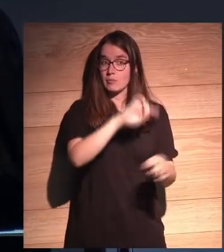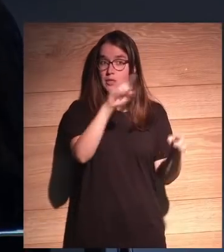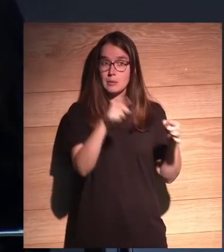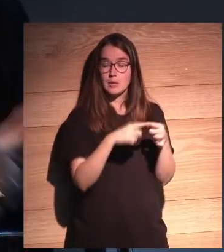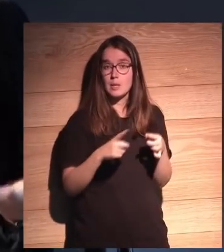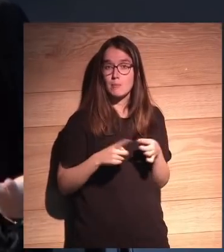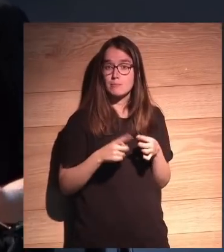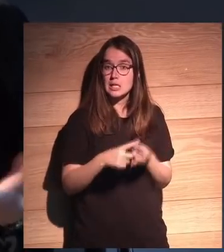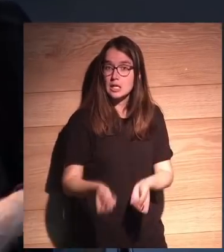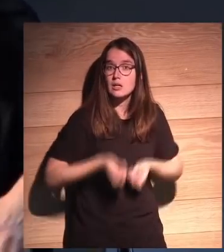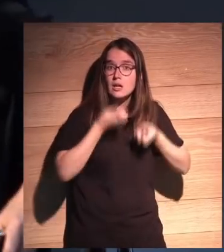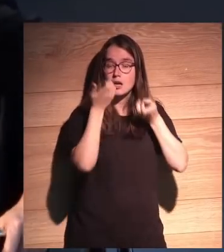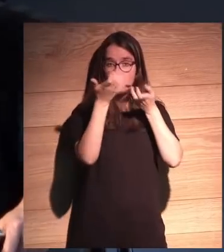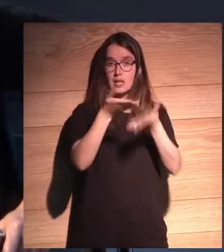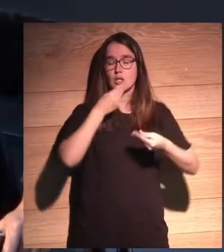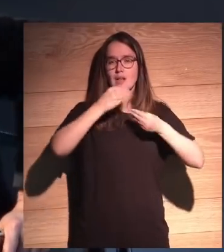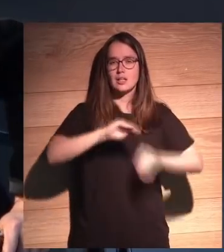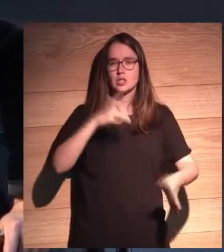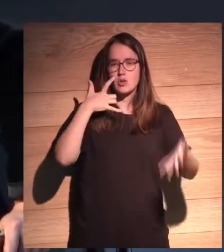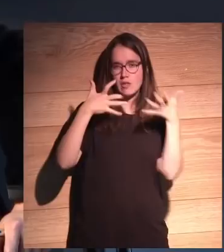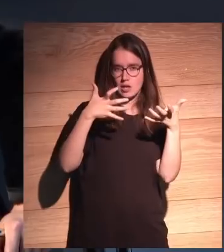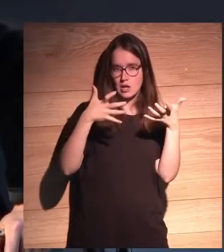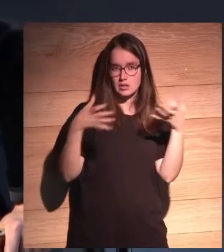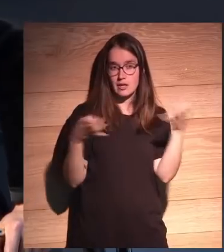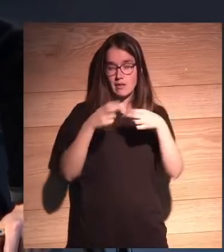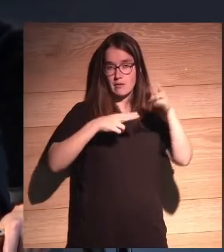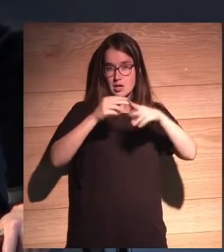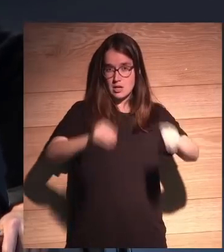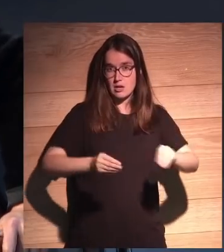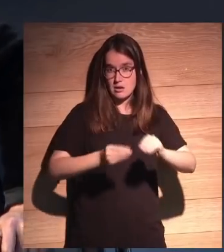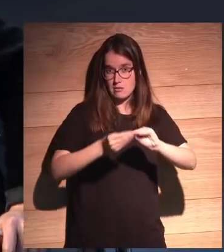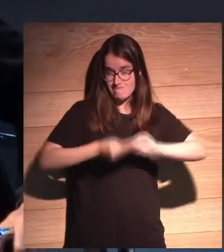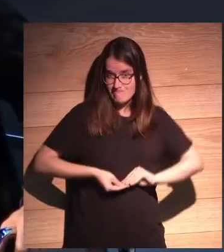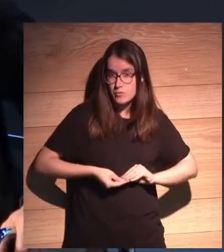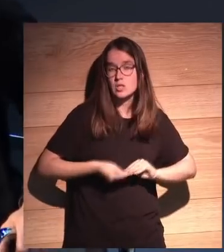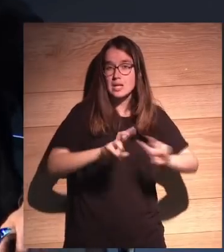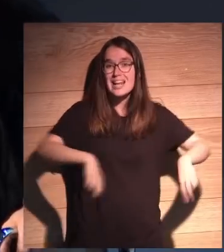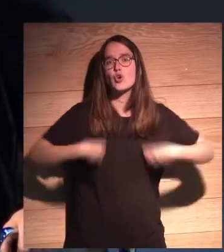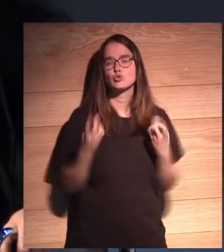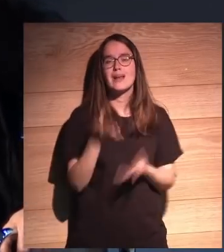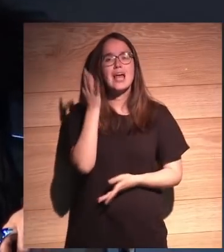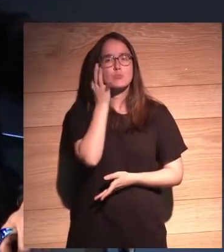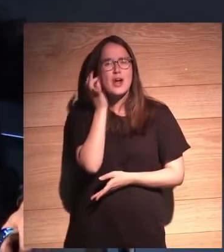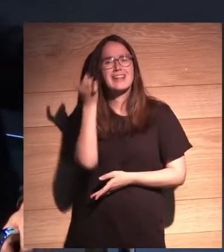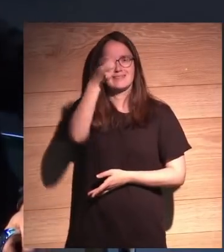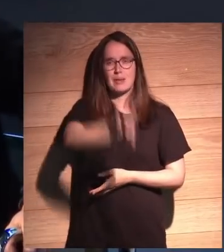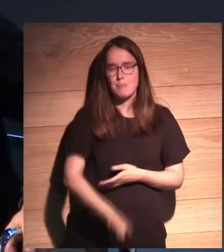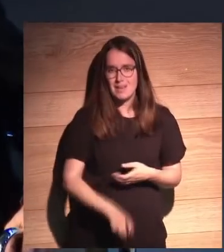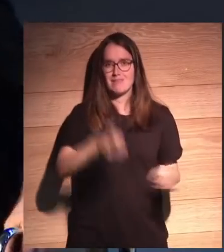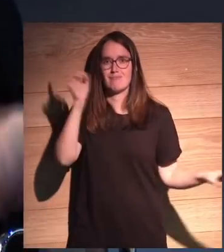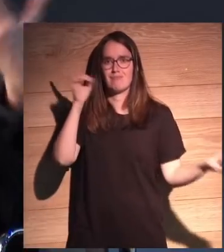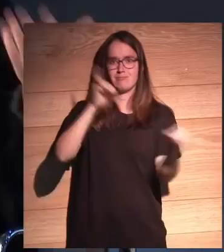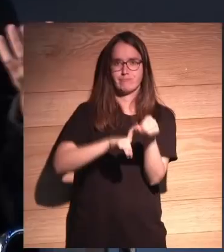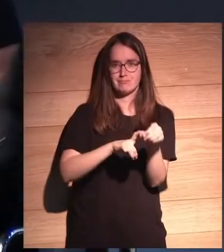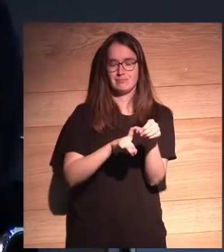Primer relato de la historia del arte que tenemos que reconstruir. Las mujeres también estuvieron